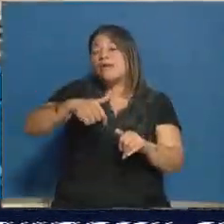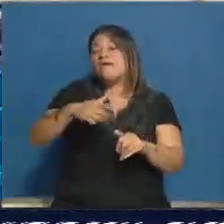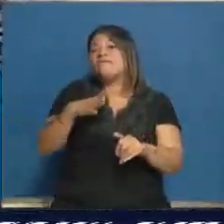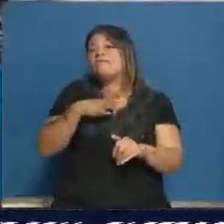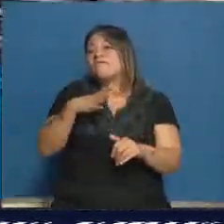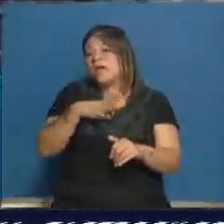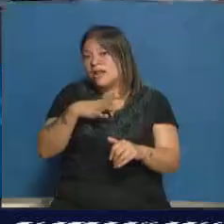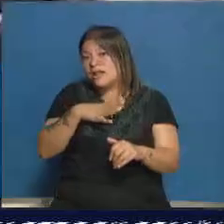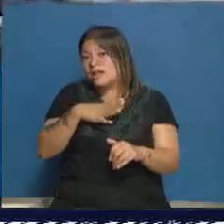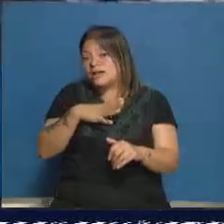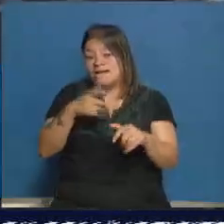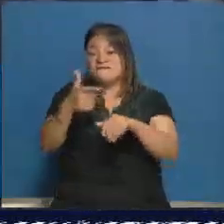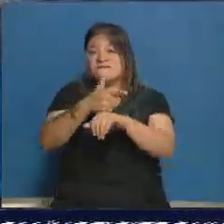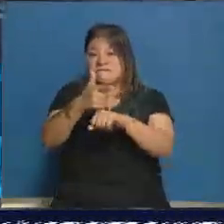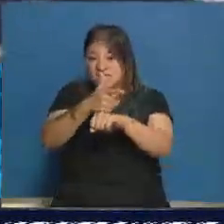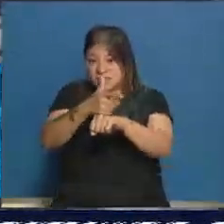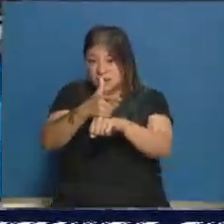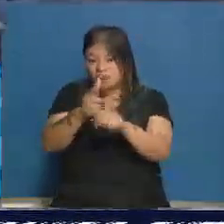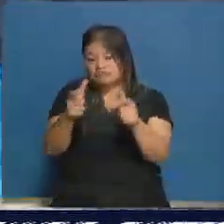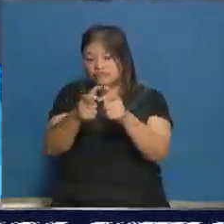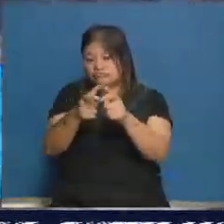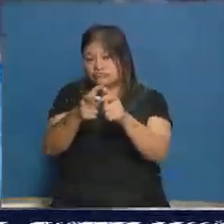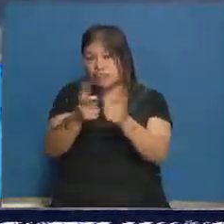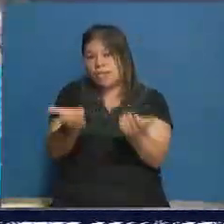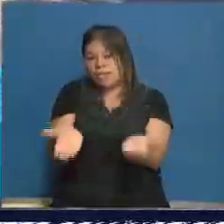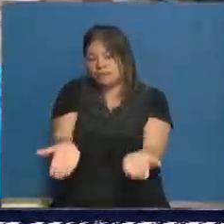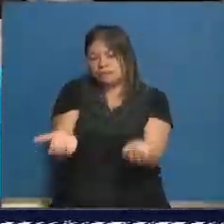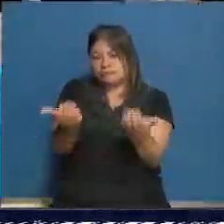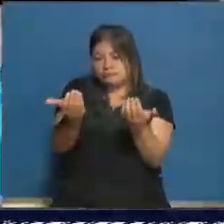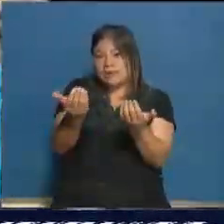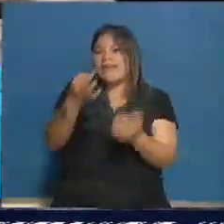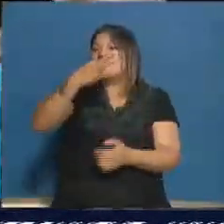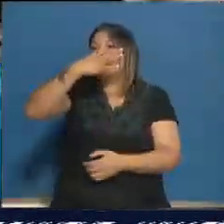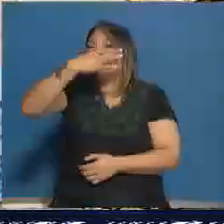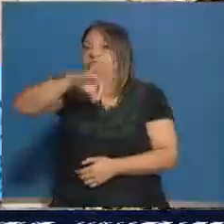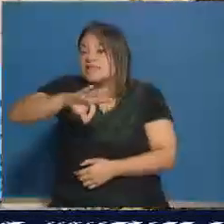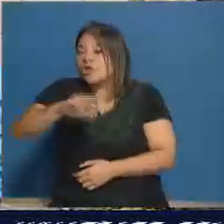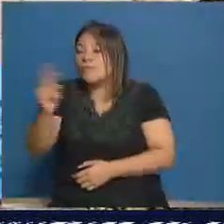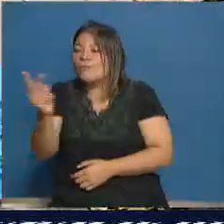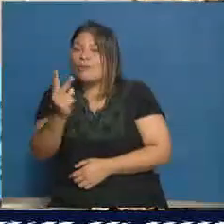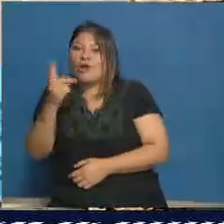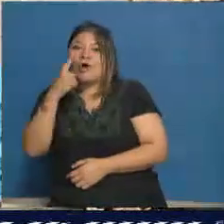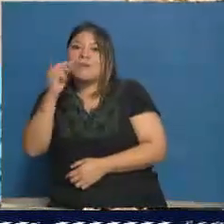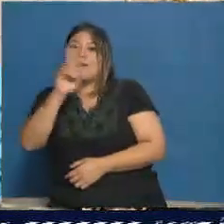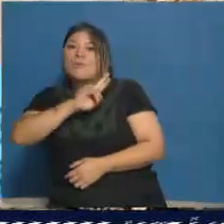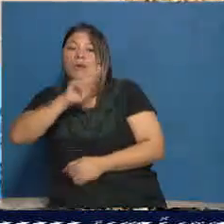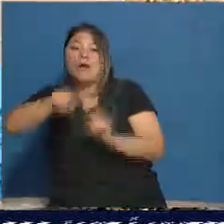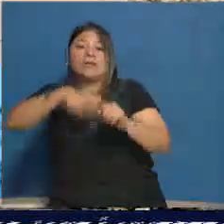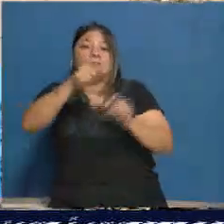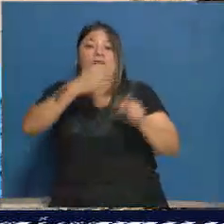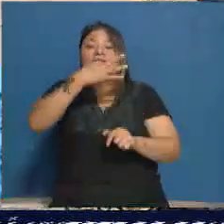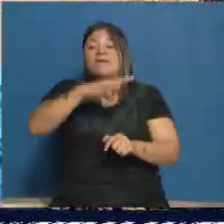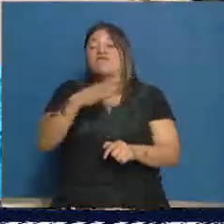si además el material audiovisual que se ha encontrado era vendido por los sospechosos a otras